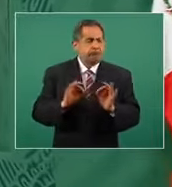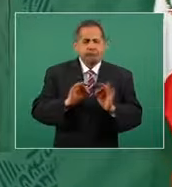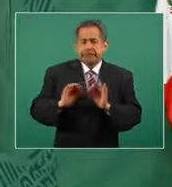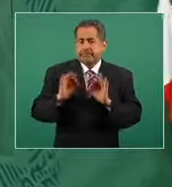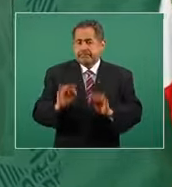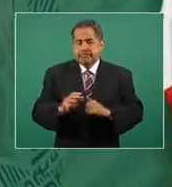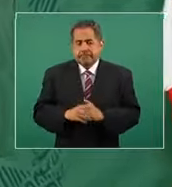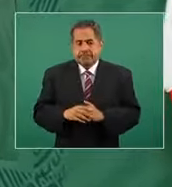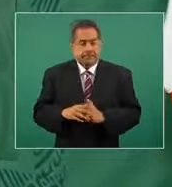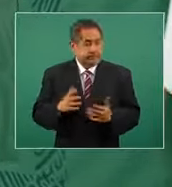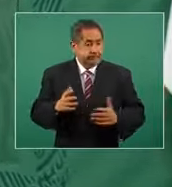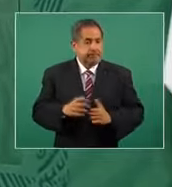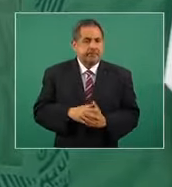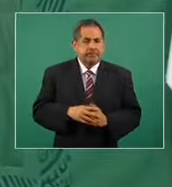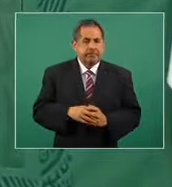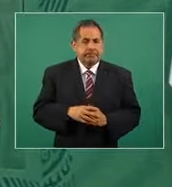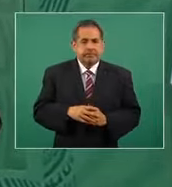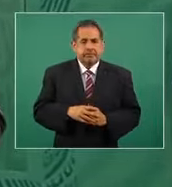estaba yo